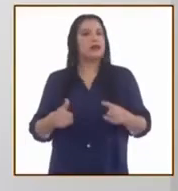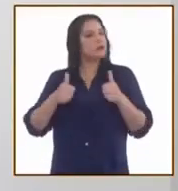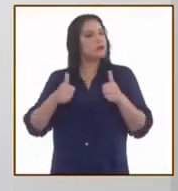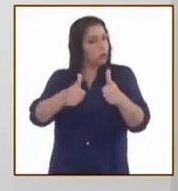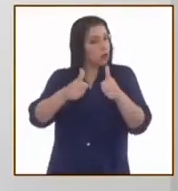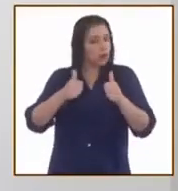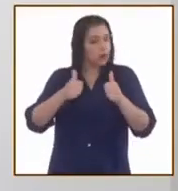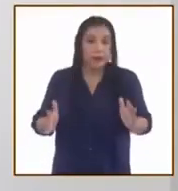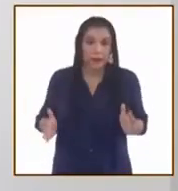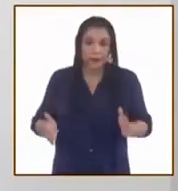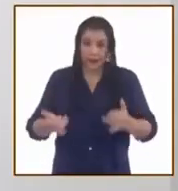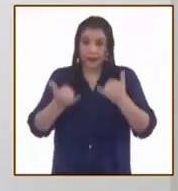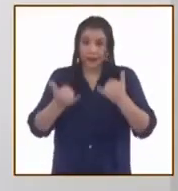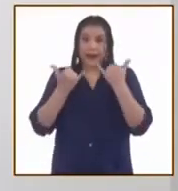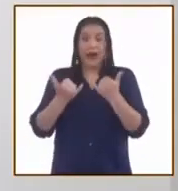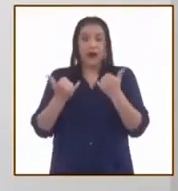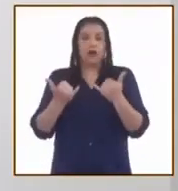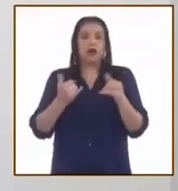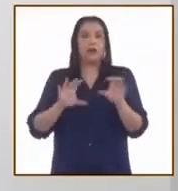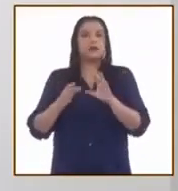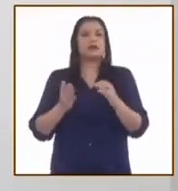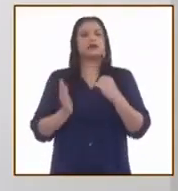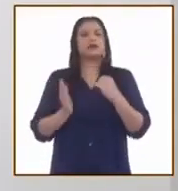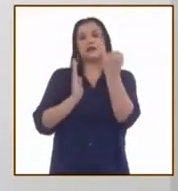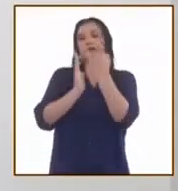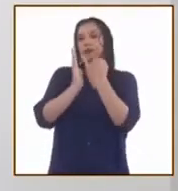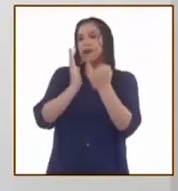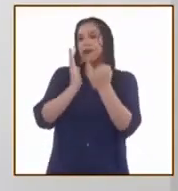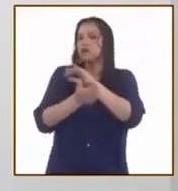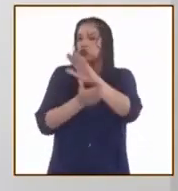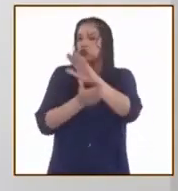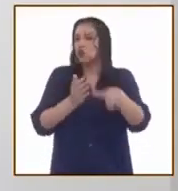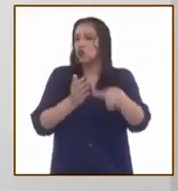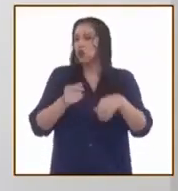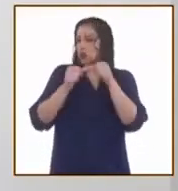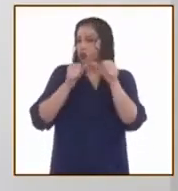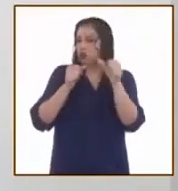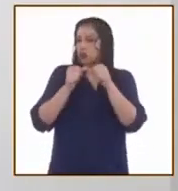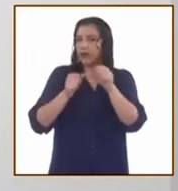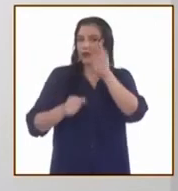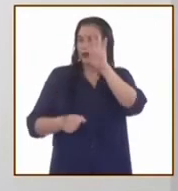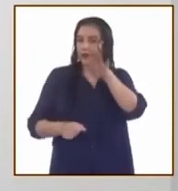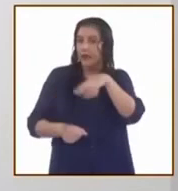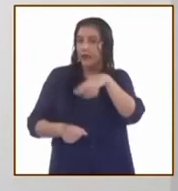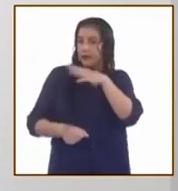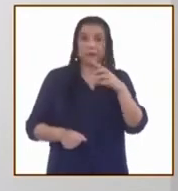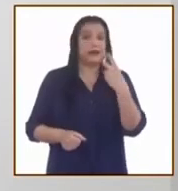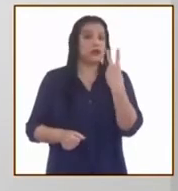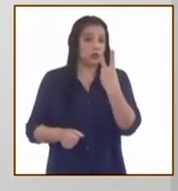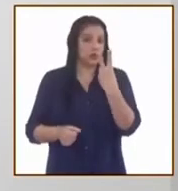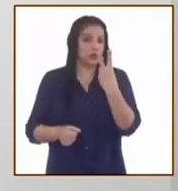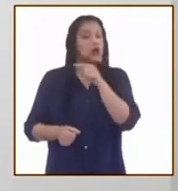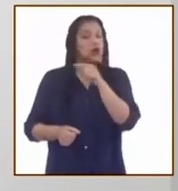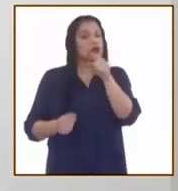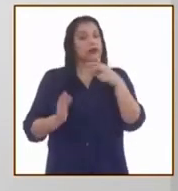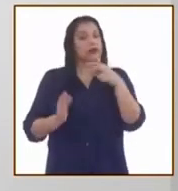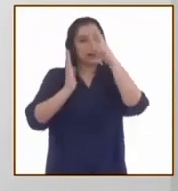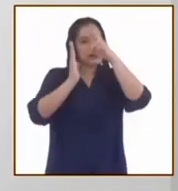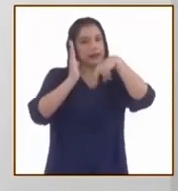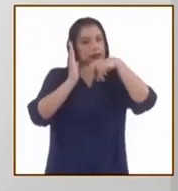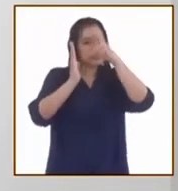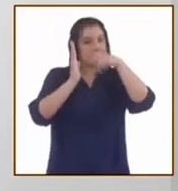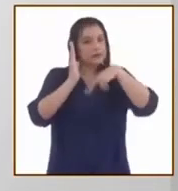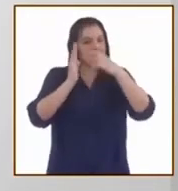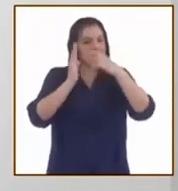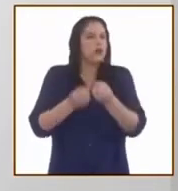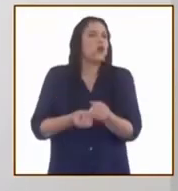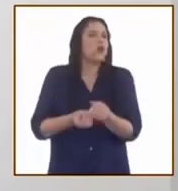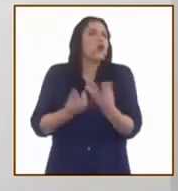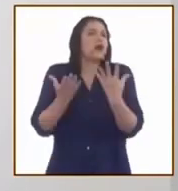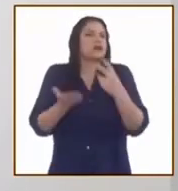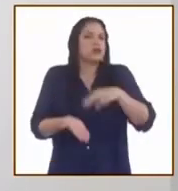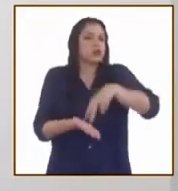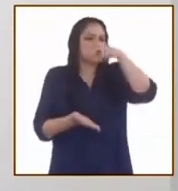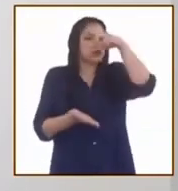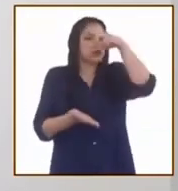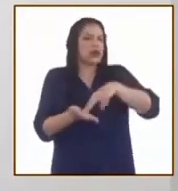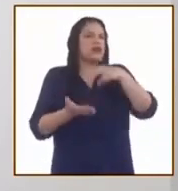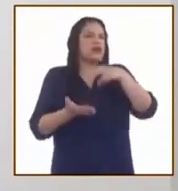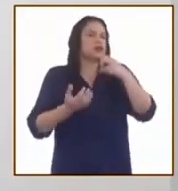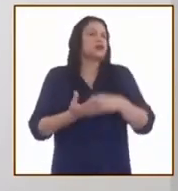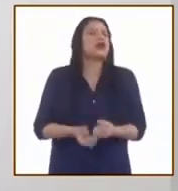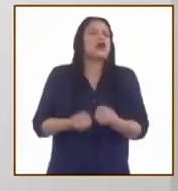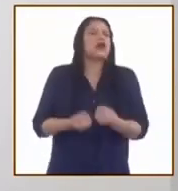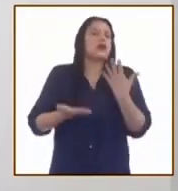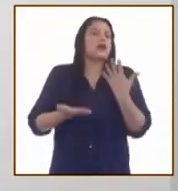Muy bien, ahora vamos a graficar los datos de su tabla 2, donde registraron las frecuencias promedios de saltos y las